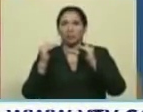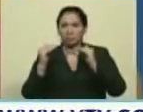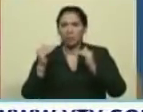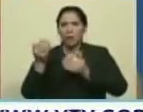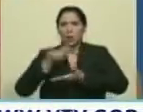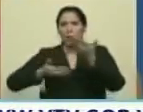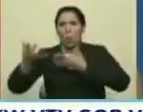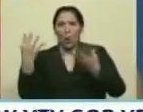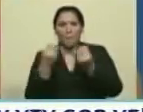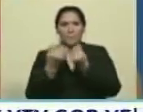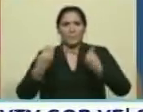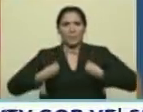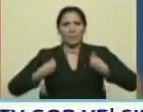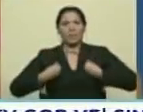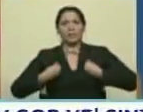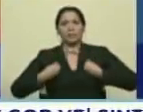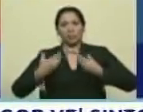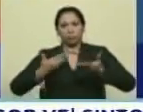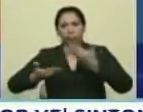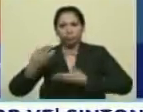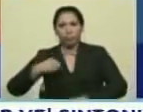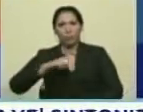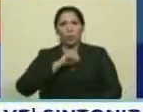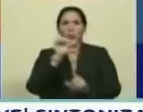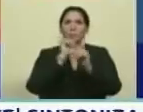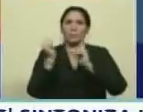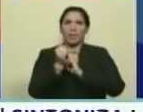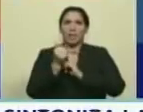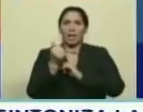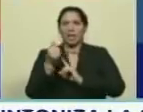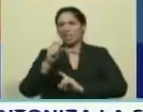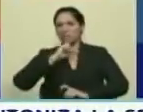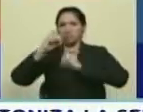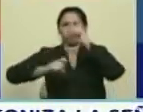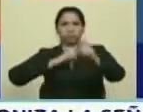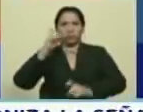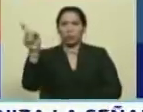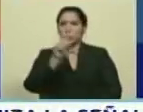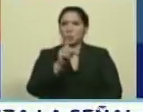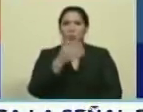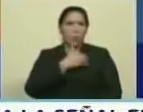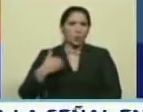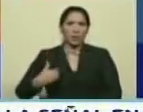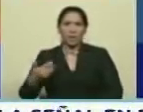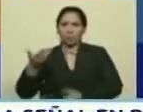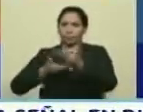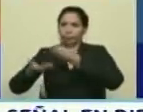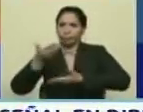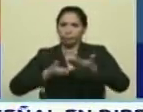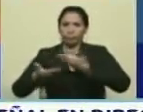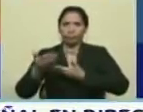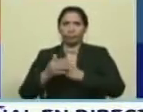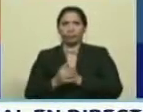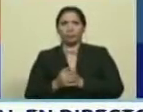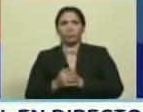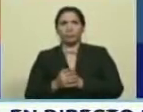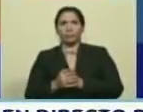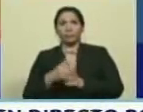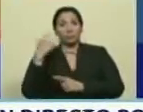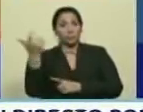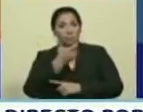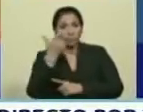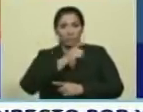medio ambiente. Detestan y atacan la visión latinoamericana y caribeña de unidad, la cooperación sur-sur y la búsqueda de